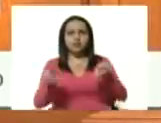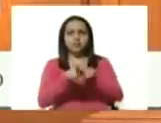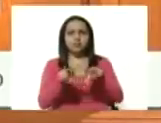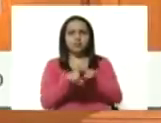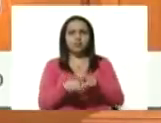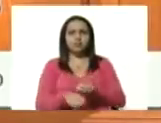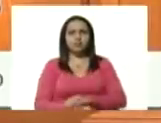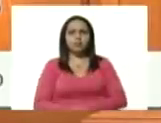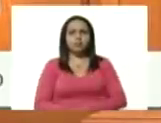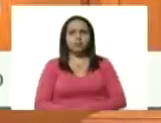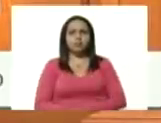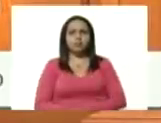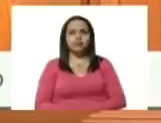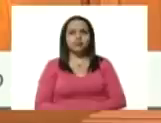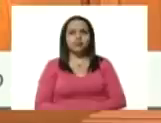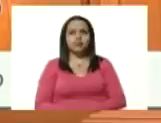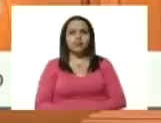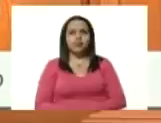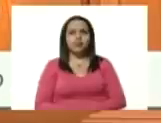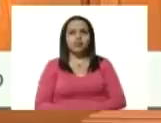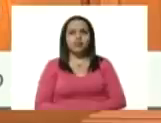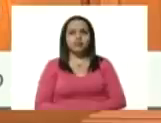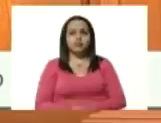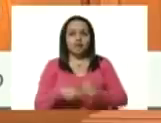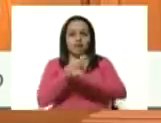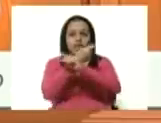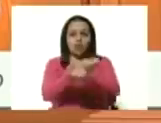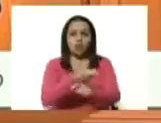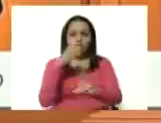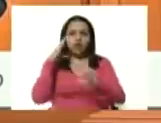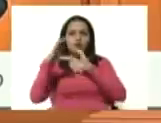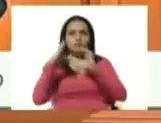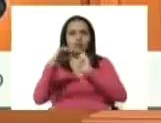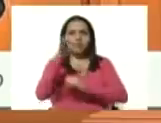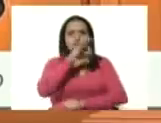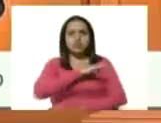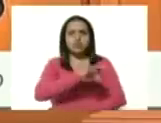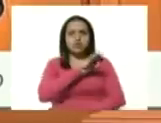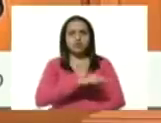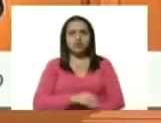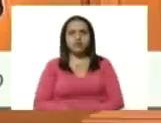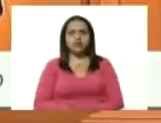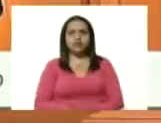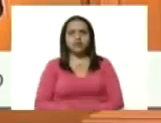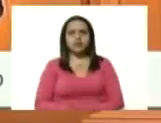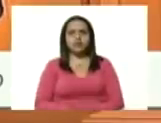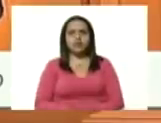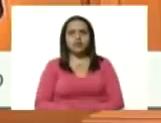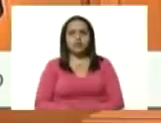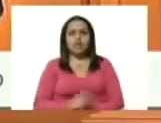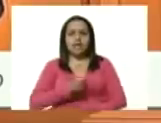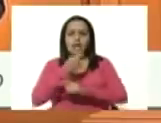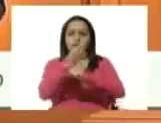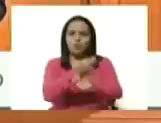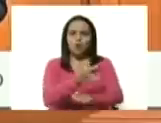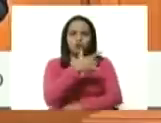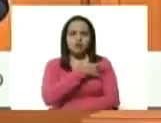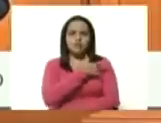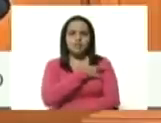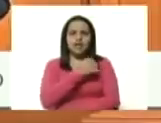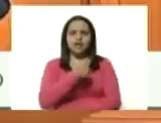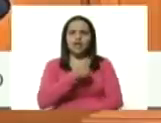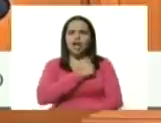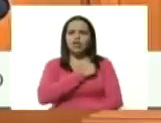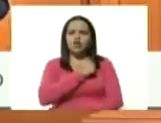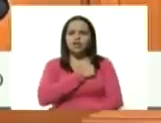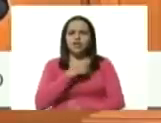muchacha, licenciada en Comunicación Social, egresada de la Universidad Católica Santa Rosa,